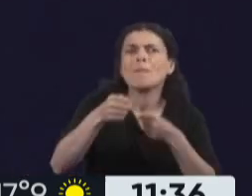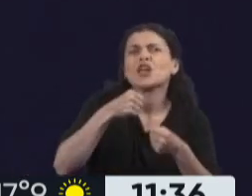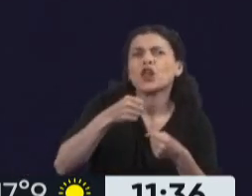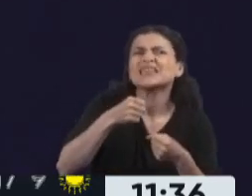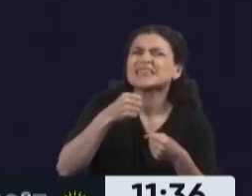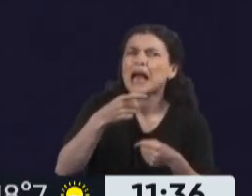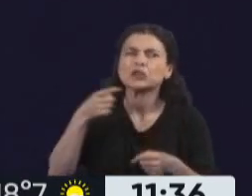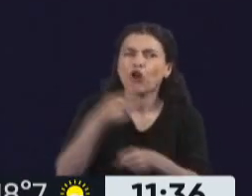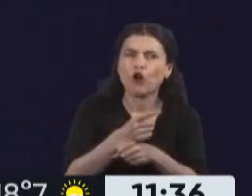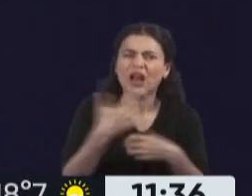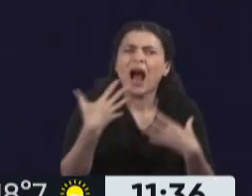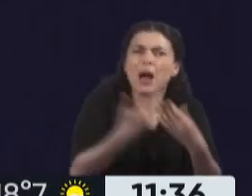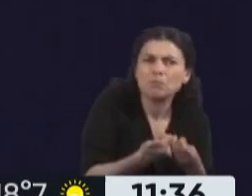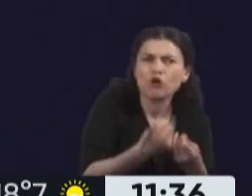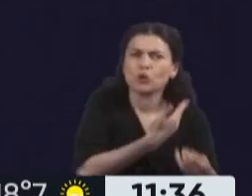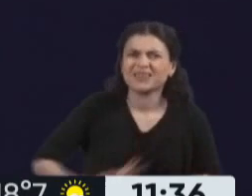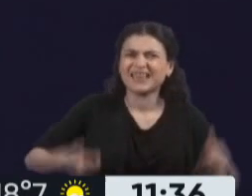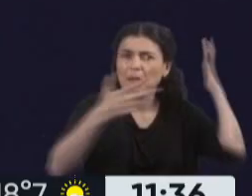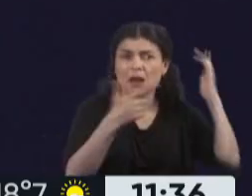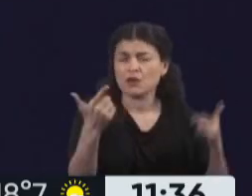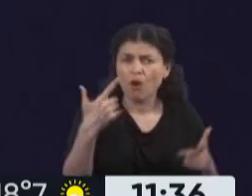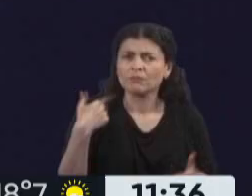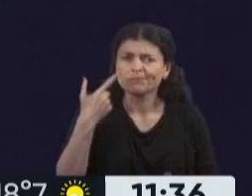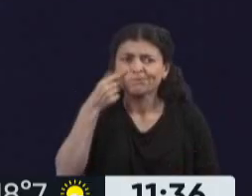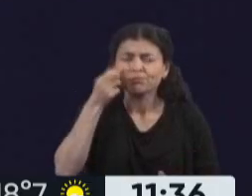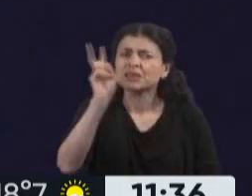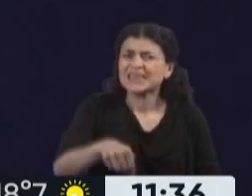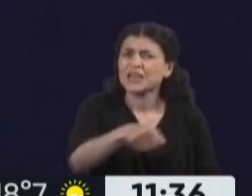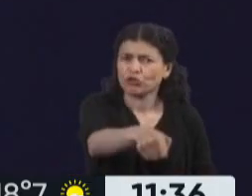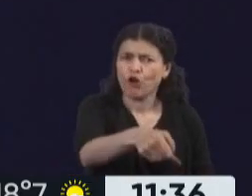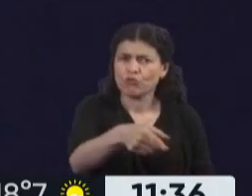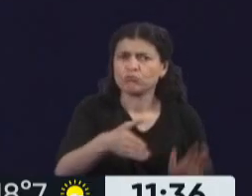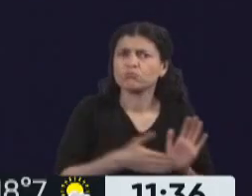sea. Y la verdad es que